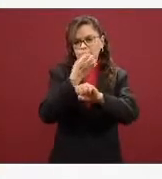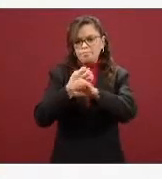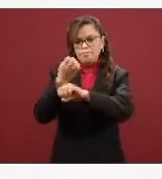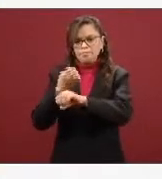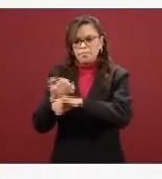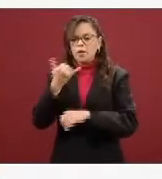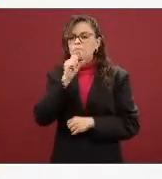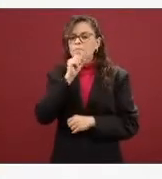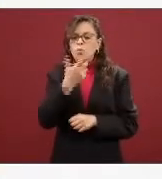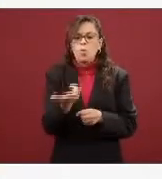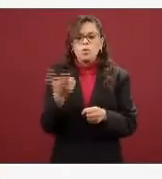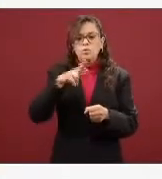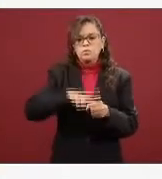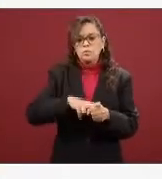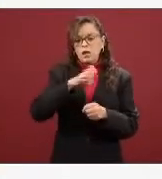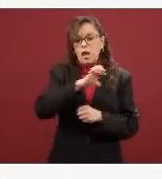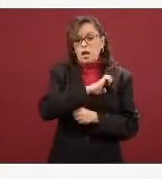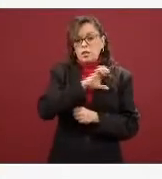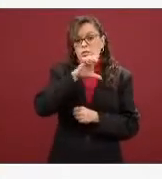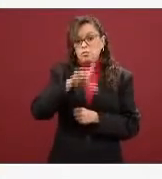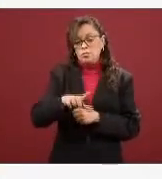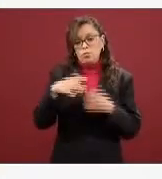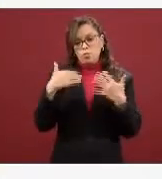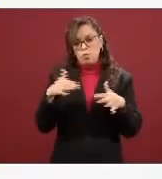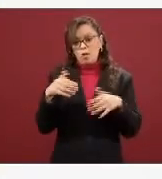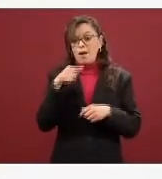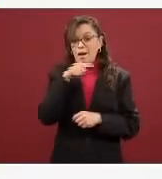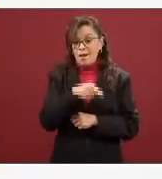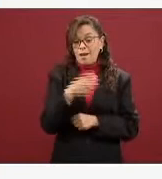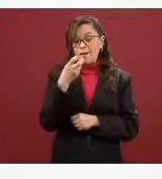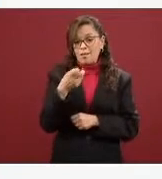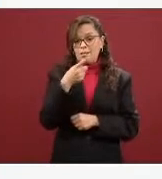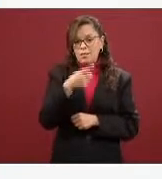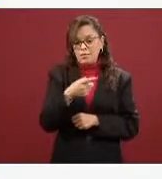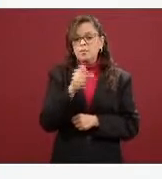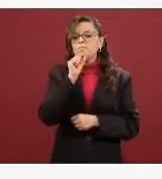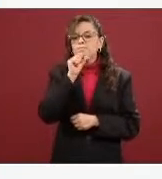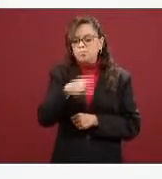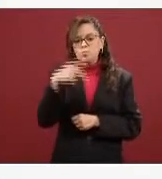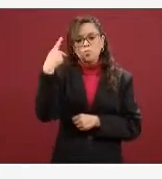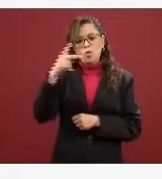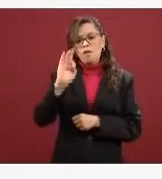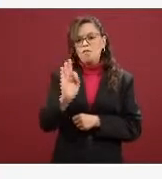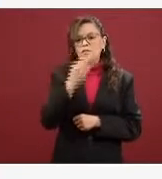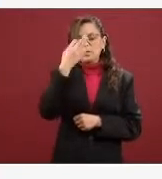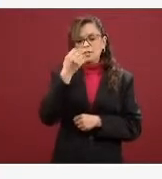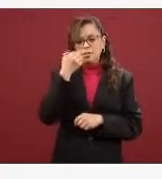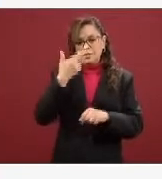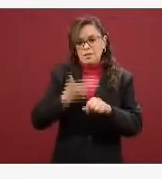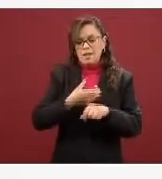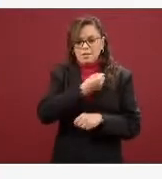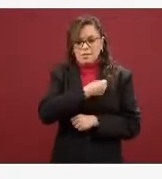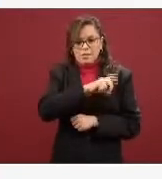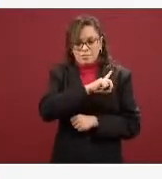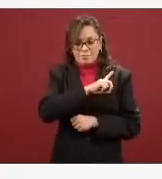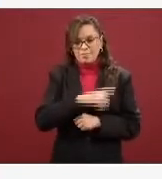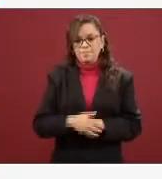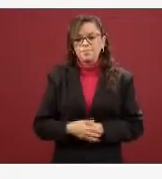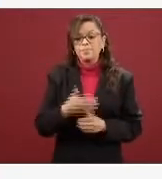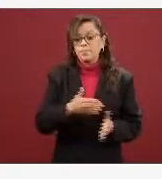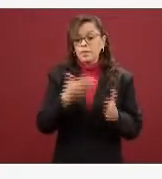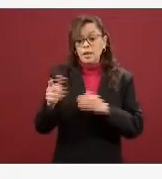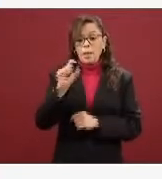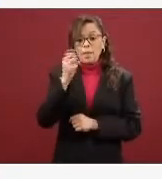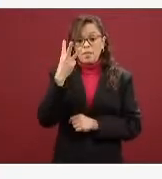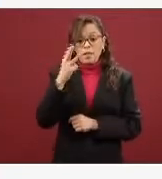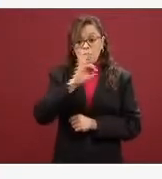los hospitales de alta especialidad también que opera la Secretaría de Salud Federal, seguido de un 23% que ha sido